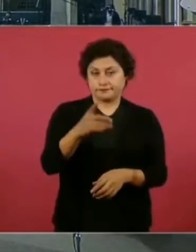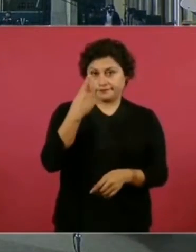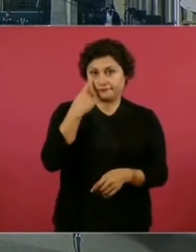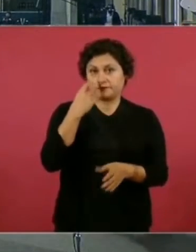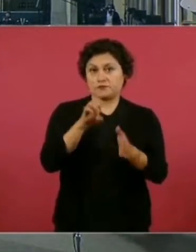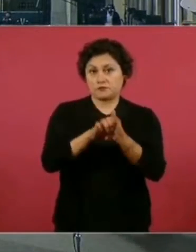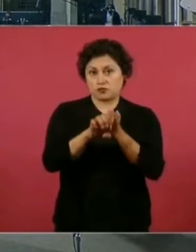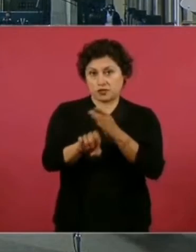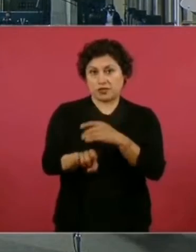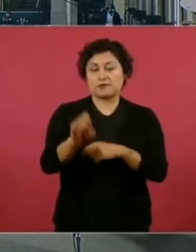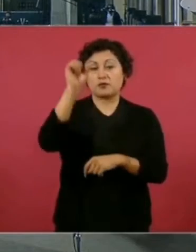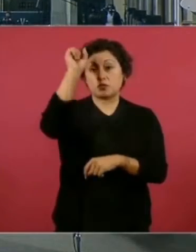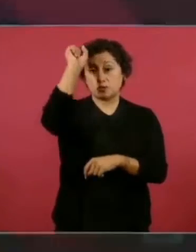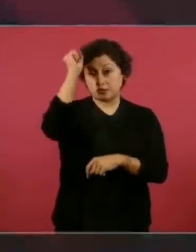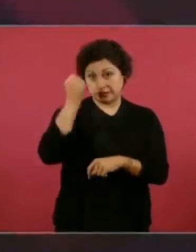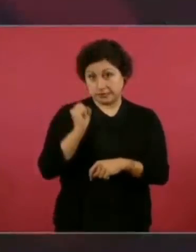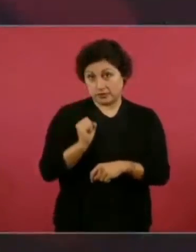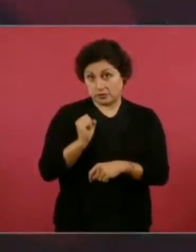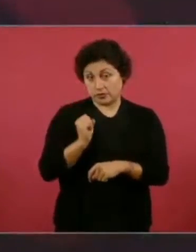Sinaloa es esto,